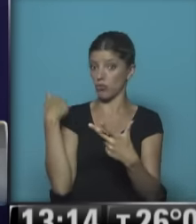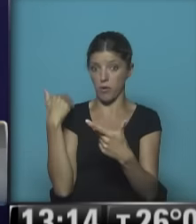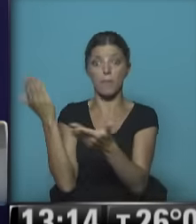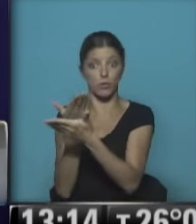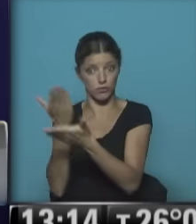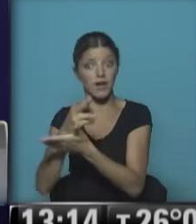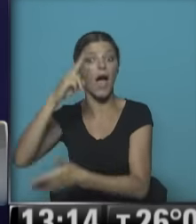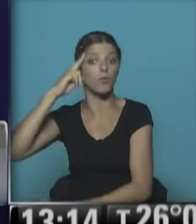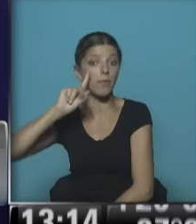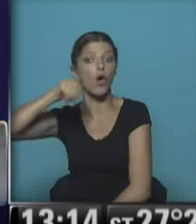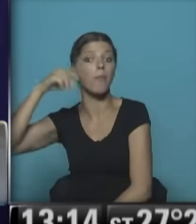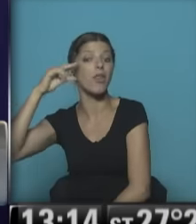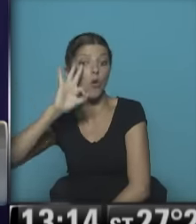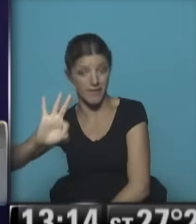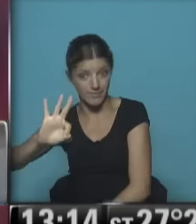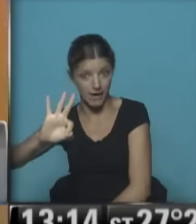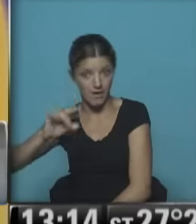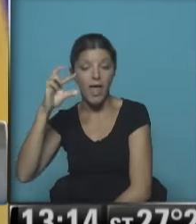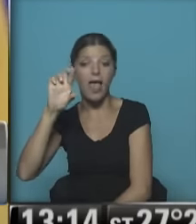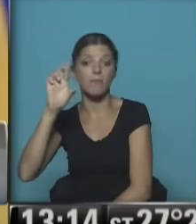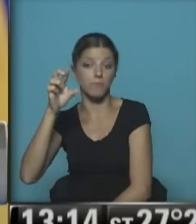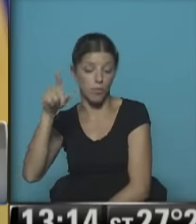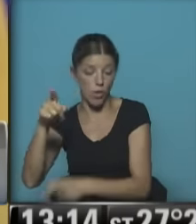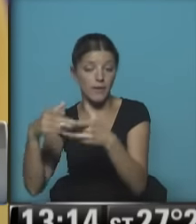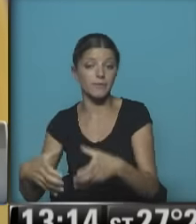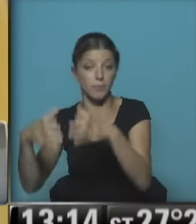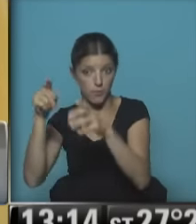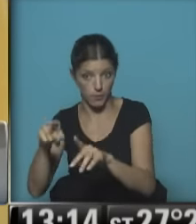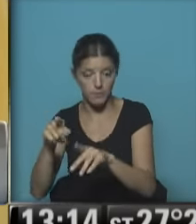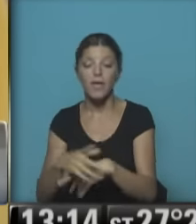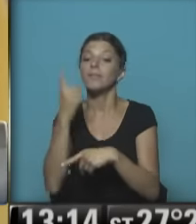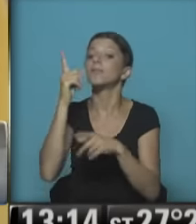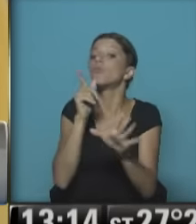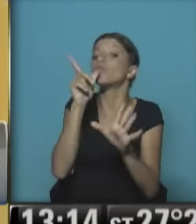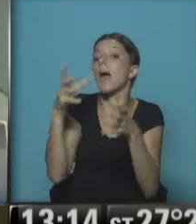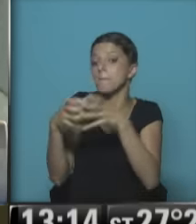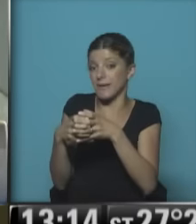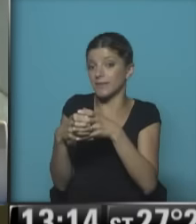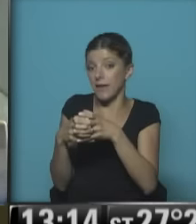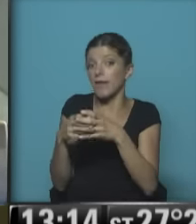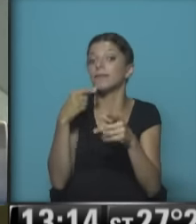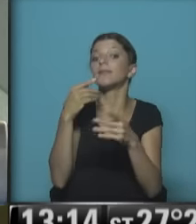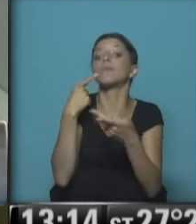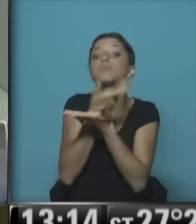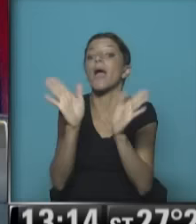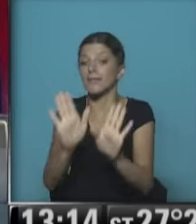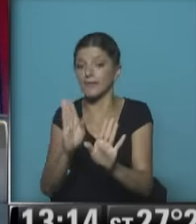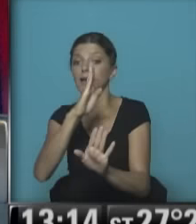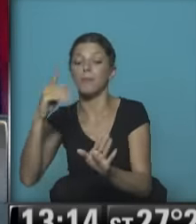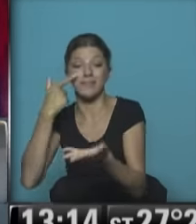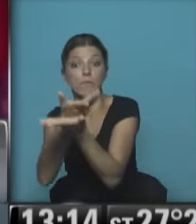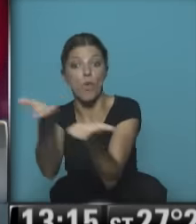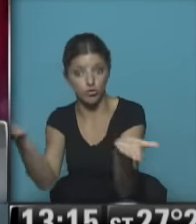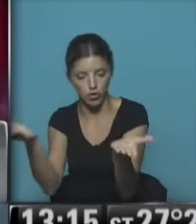a $9,90 el barril, según datos de Rystad Energy que publicó la BBC. Nadie arriesga a